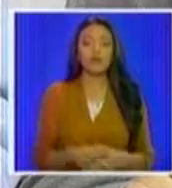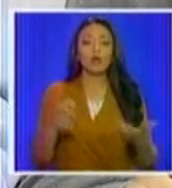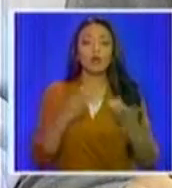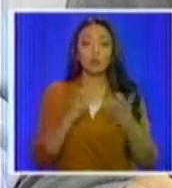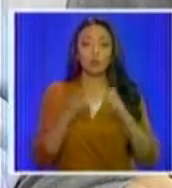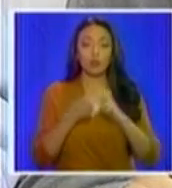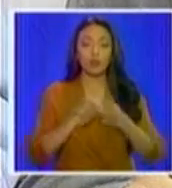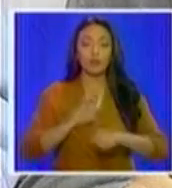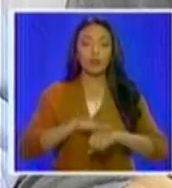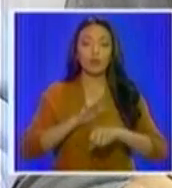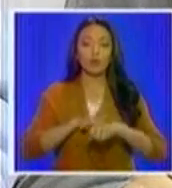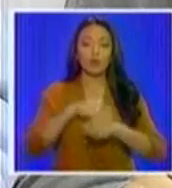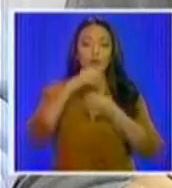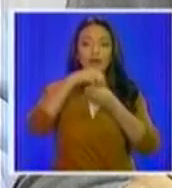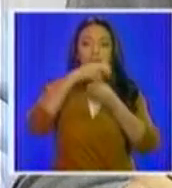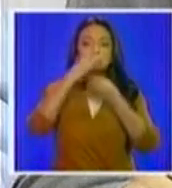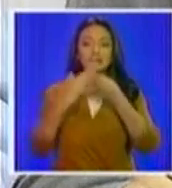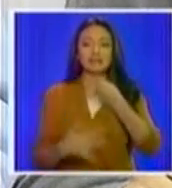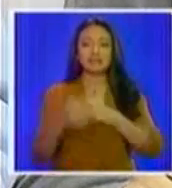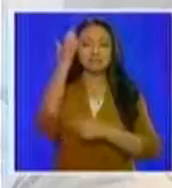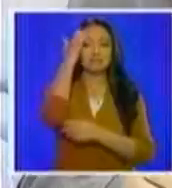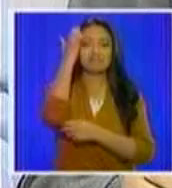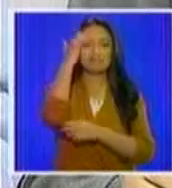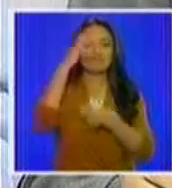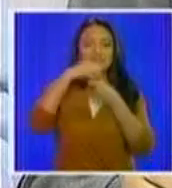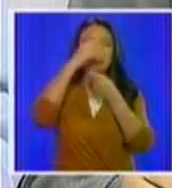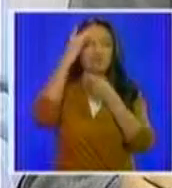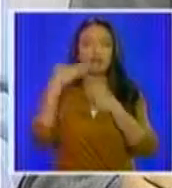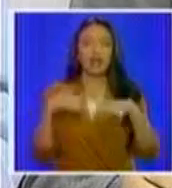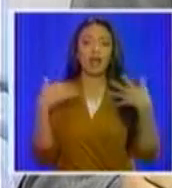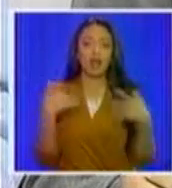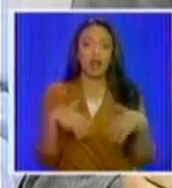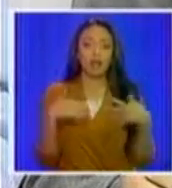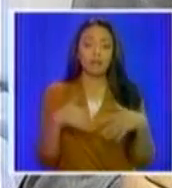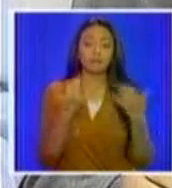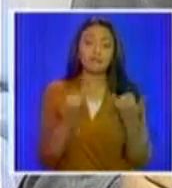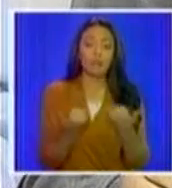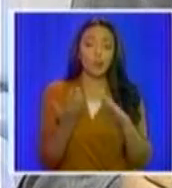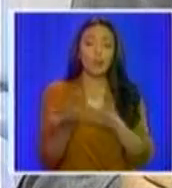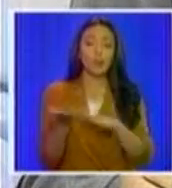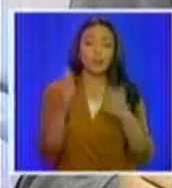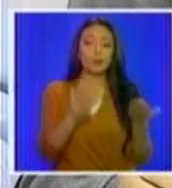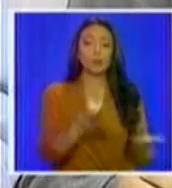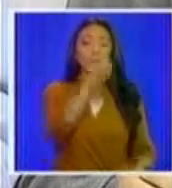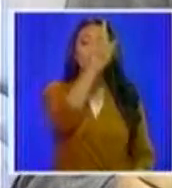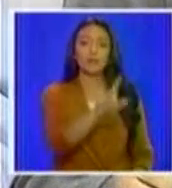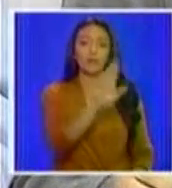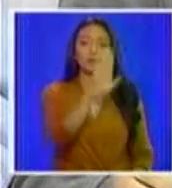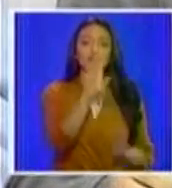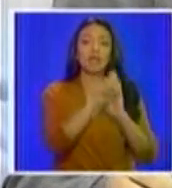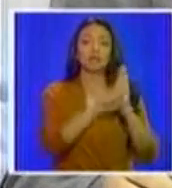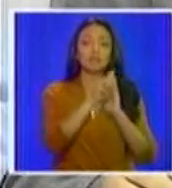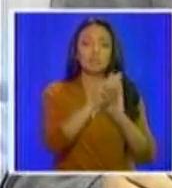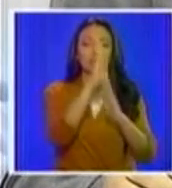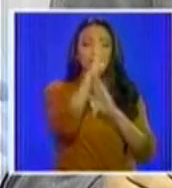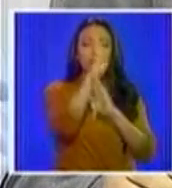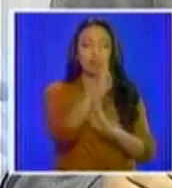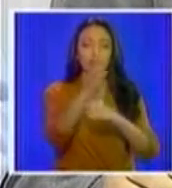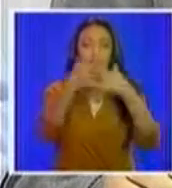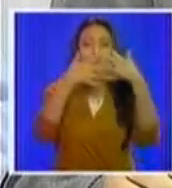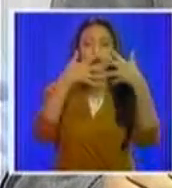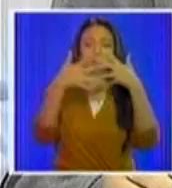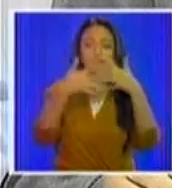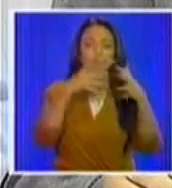de una hemorragia intracerebral grave, pues hemos perdido a un hombre símbolo de honestidad, de transparencia,